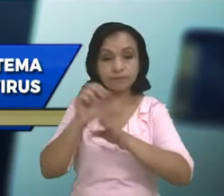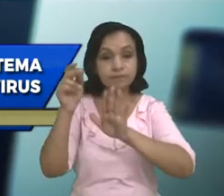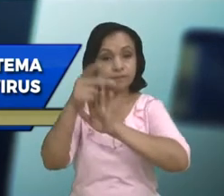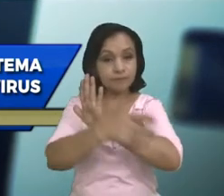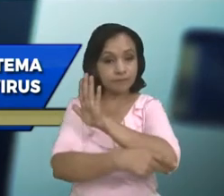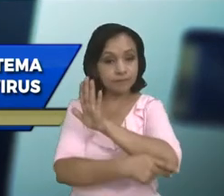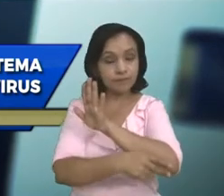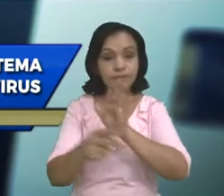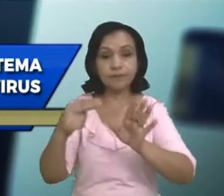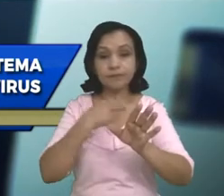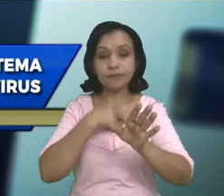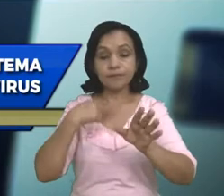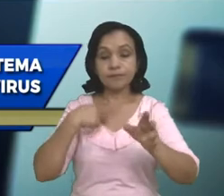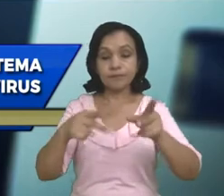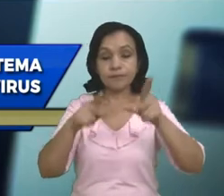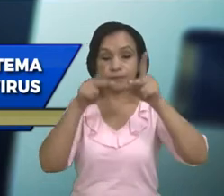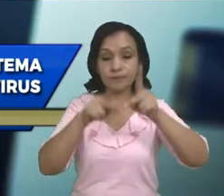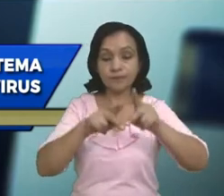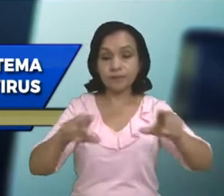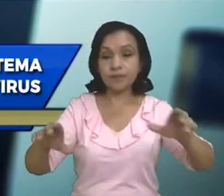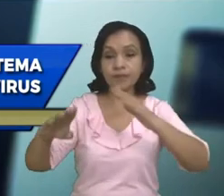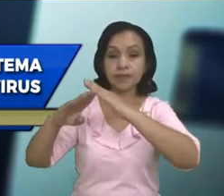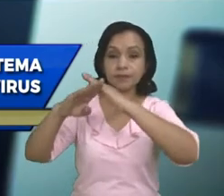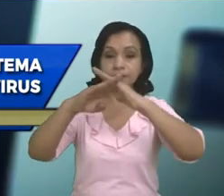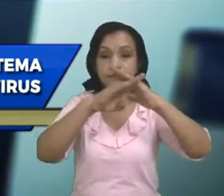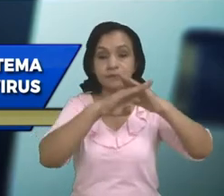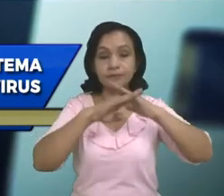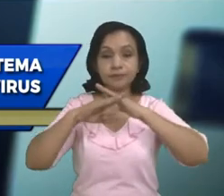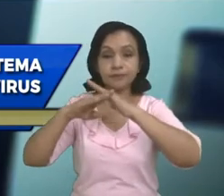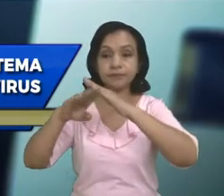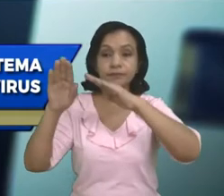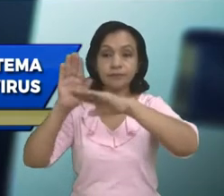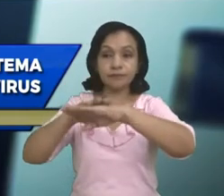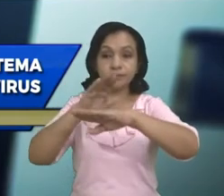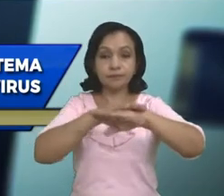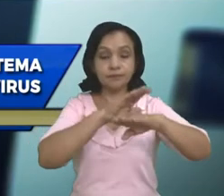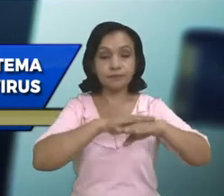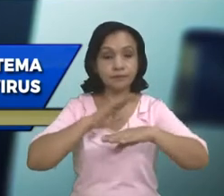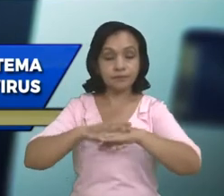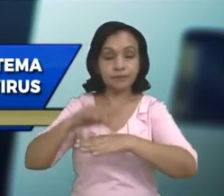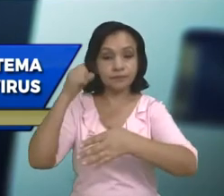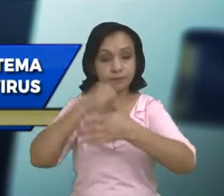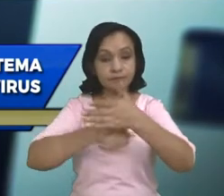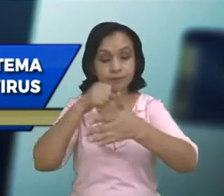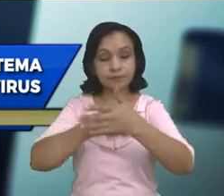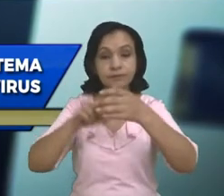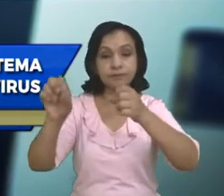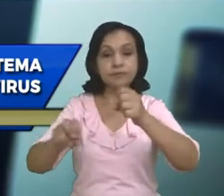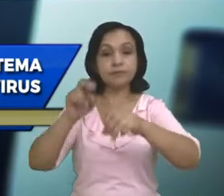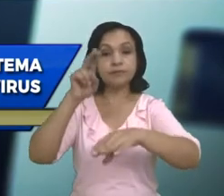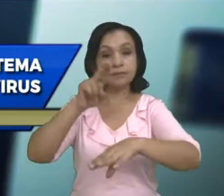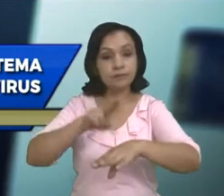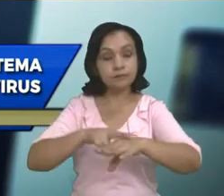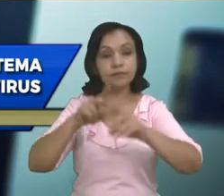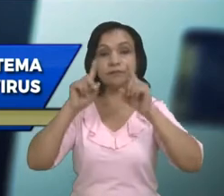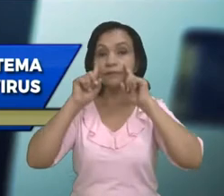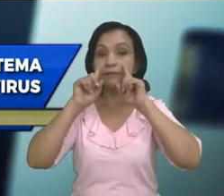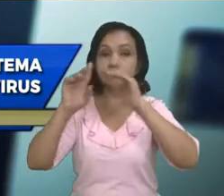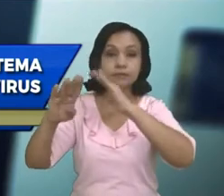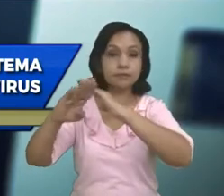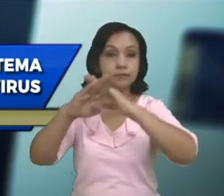hacer un plan de contingencia regional orientado a completar los esfuerzos nacionales para la prevención